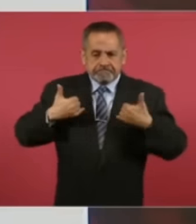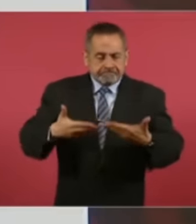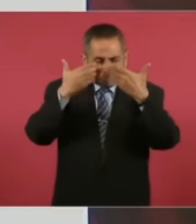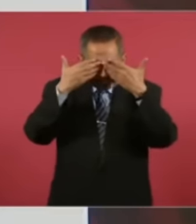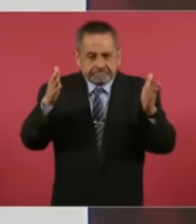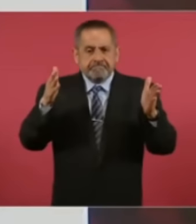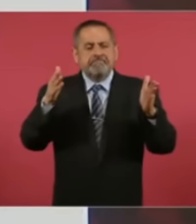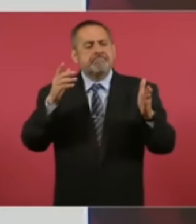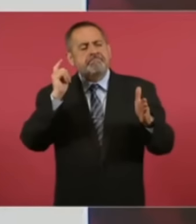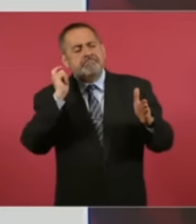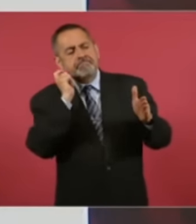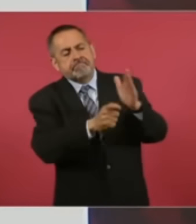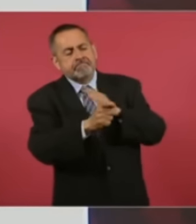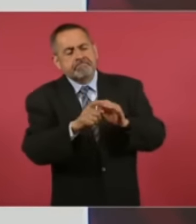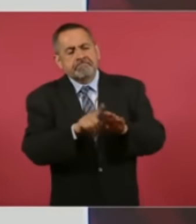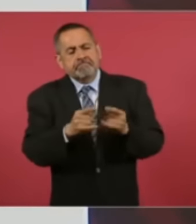que